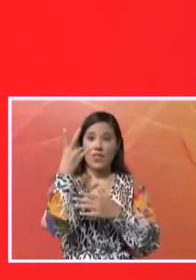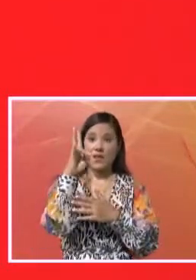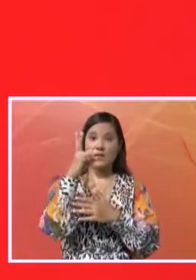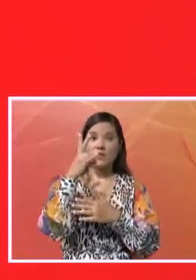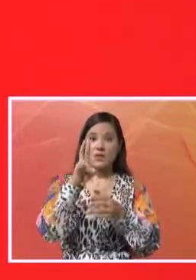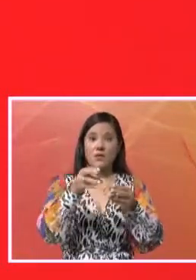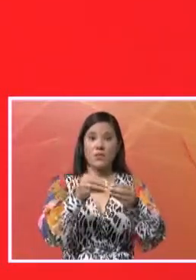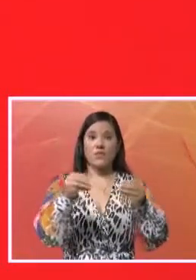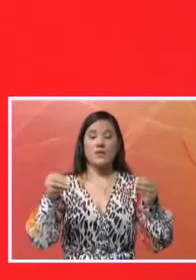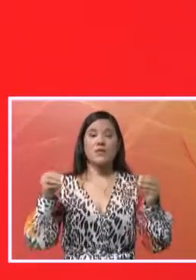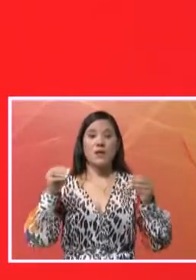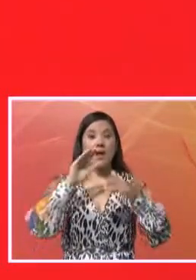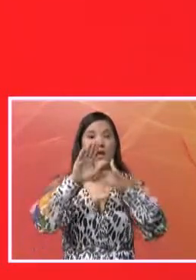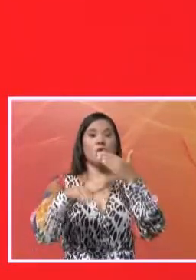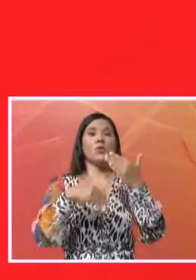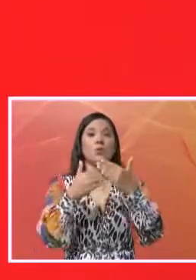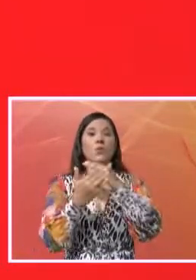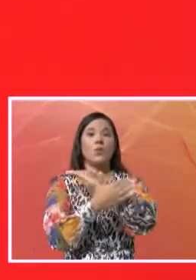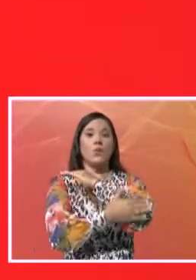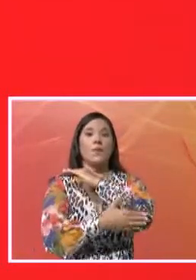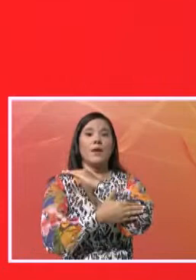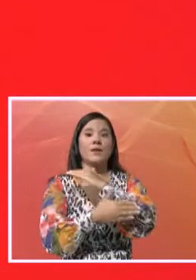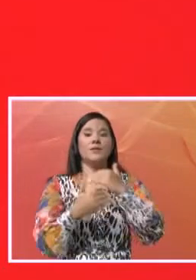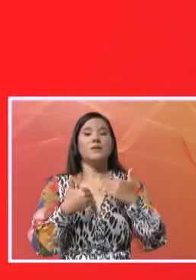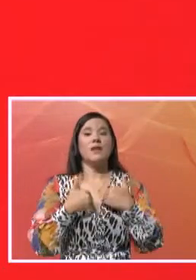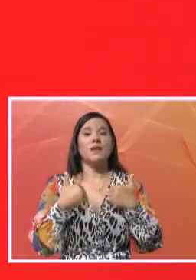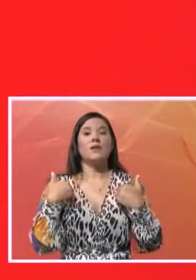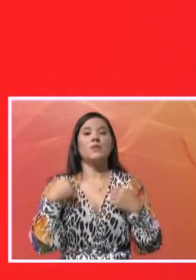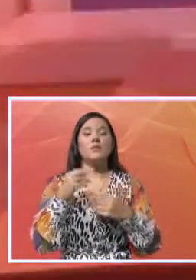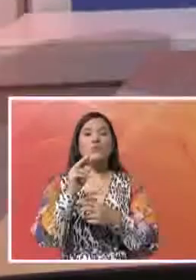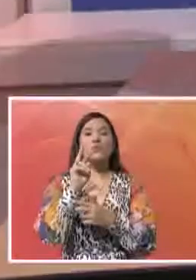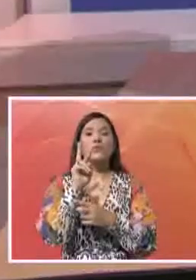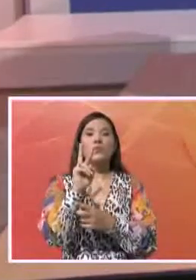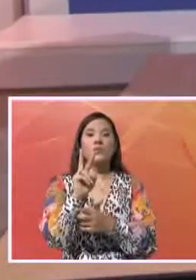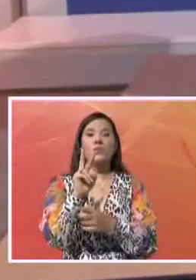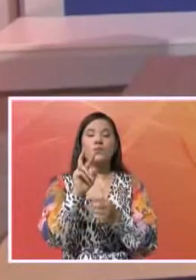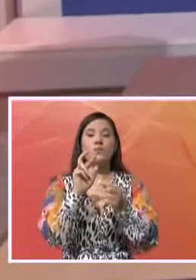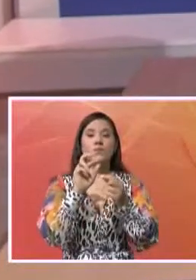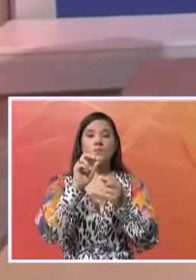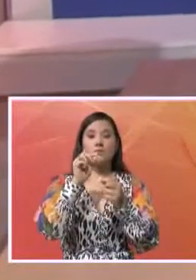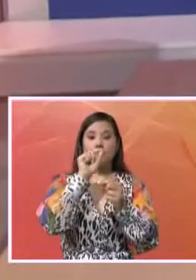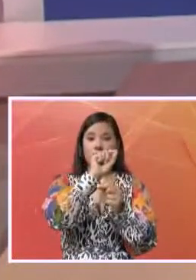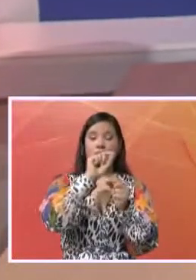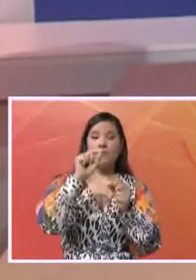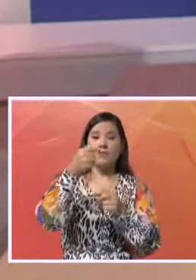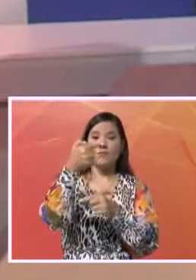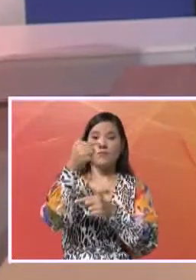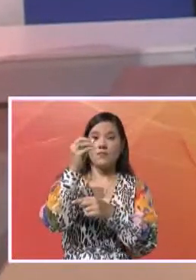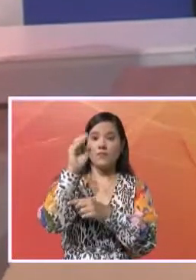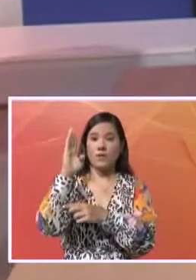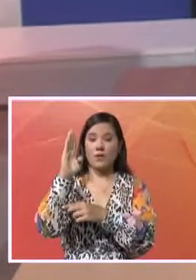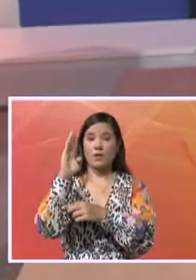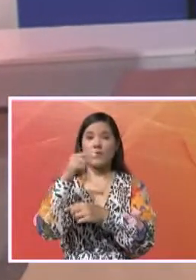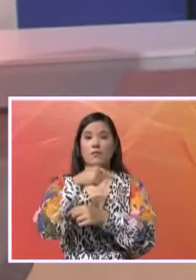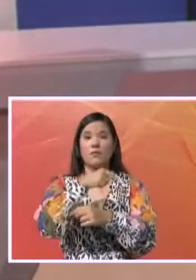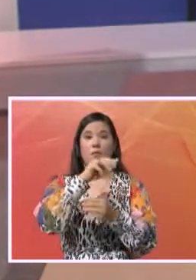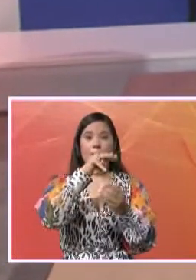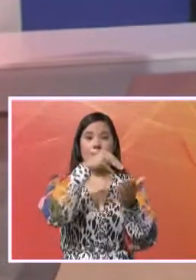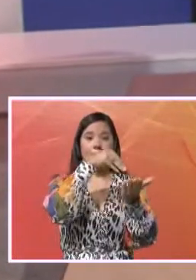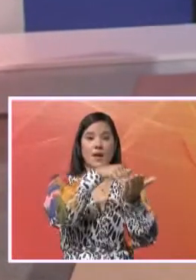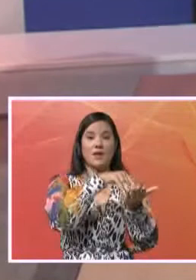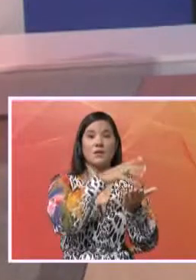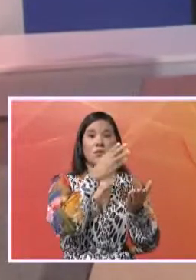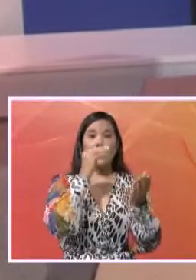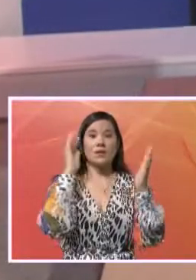en todo el país y tenemos 2.2 puntos gv de pensión una en megacentro y una en